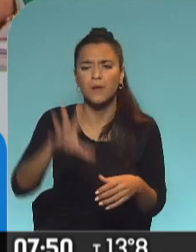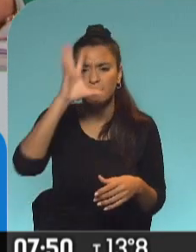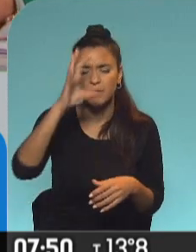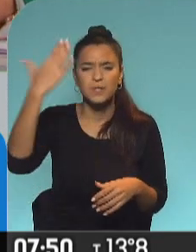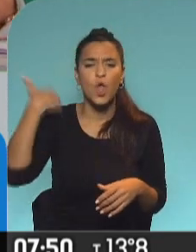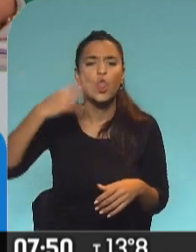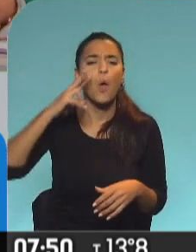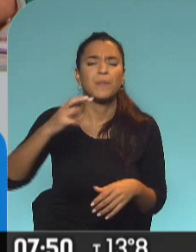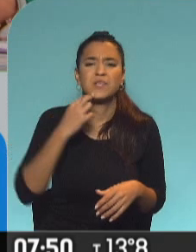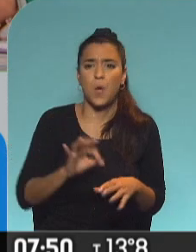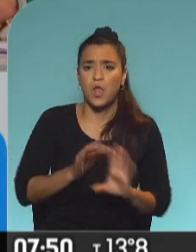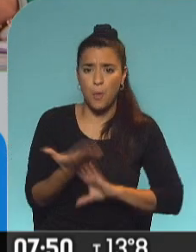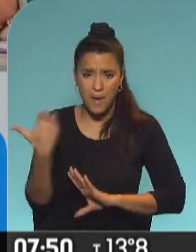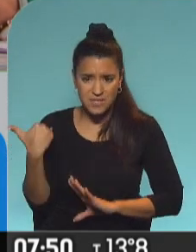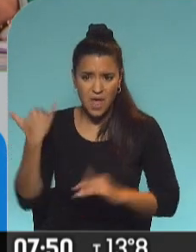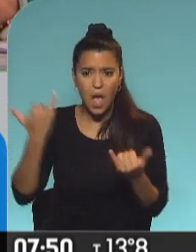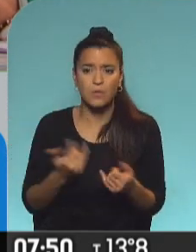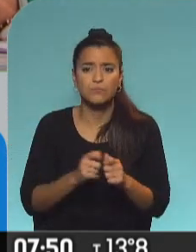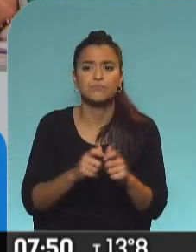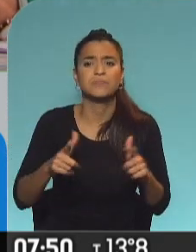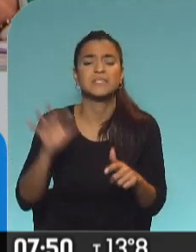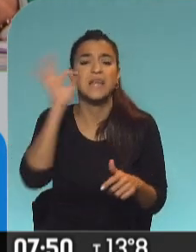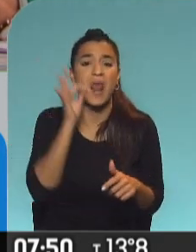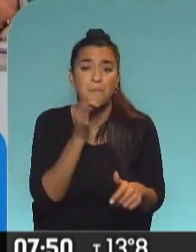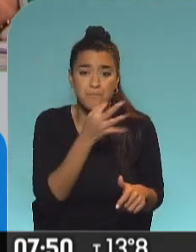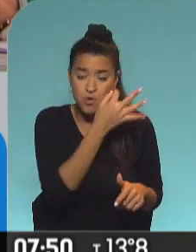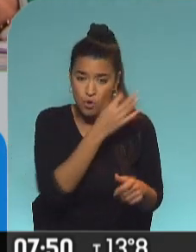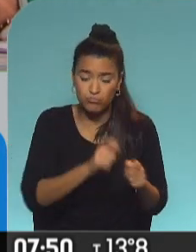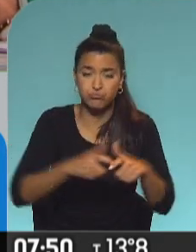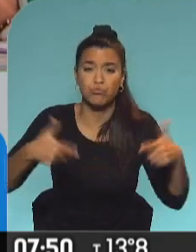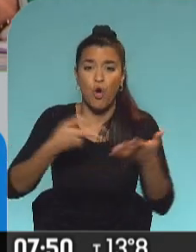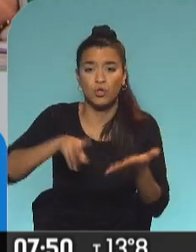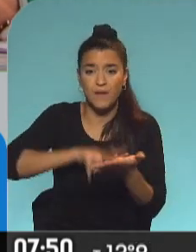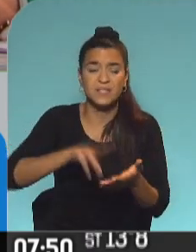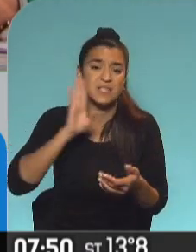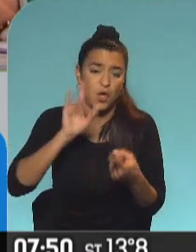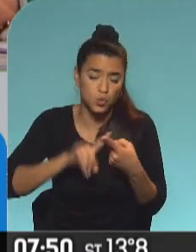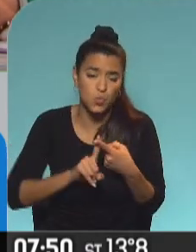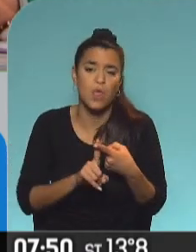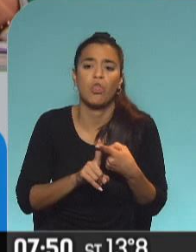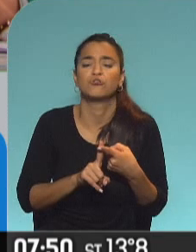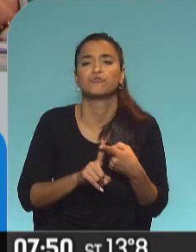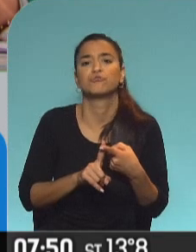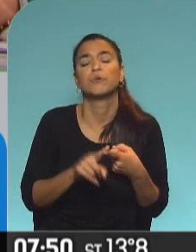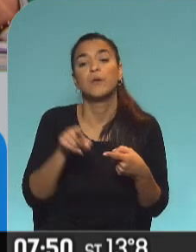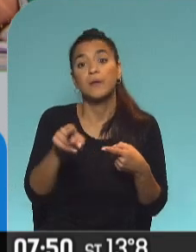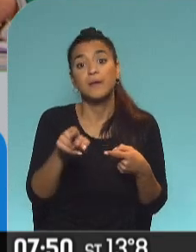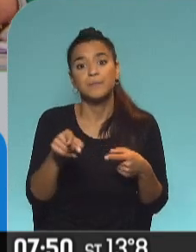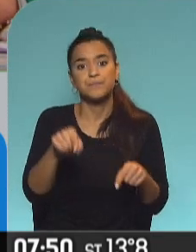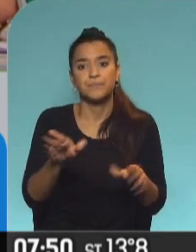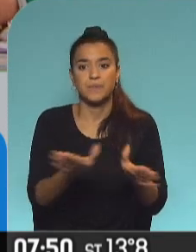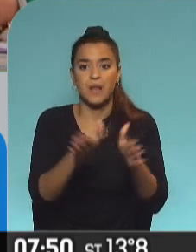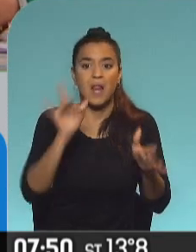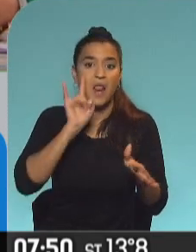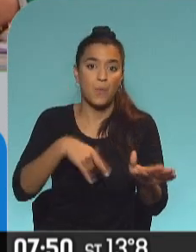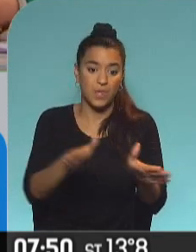que en el 2019, el año pasado, hubo un rebrote del sarampión? Sí, muy grande. En Estados Unidos. Y a propósito de ello, la revista